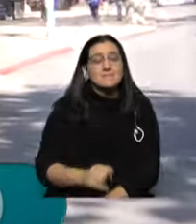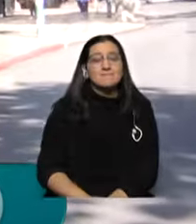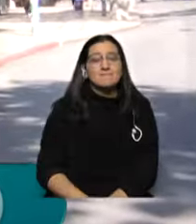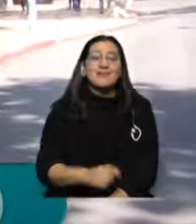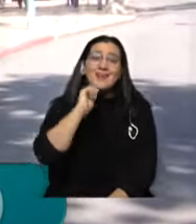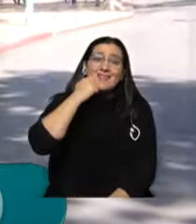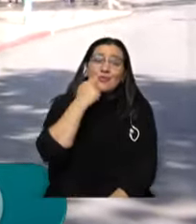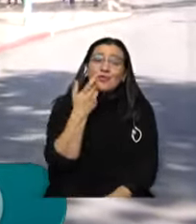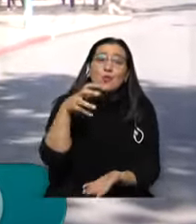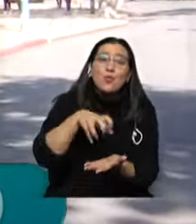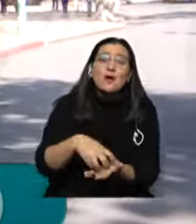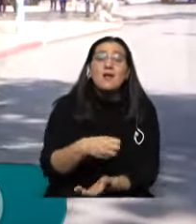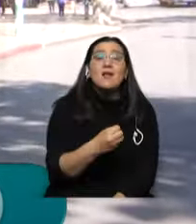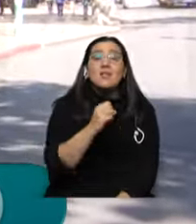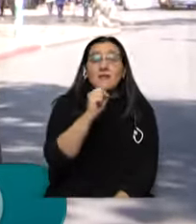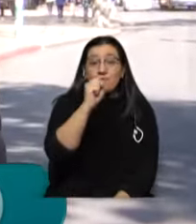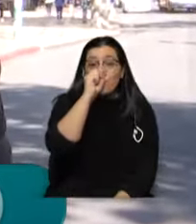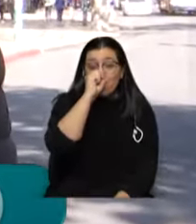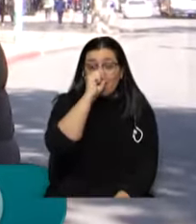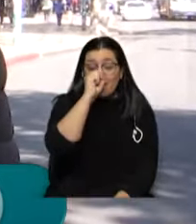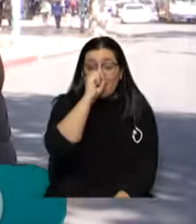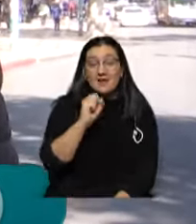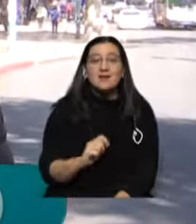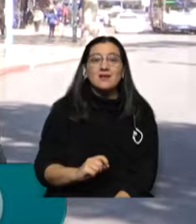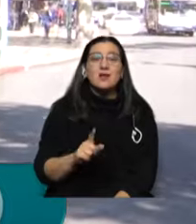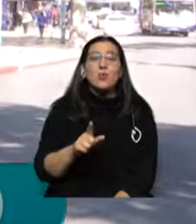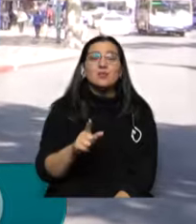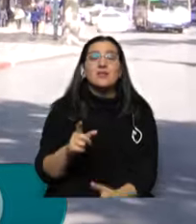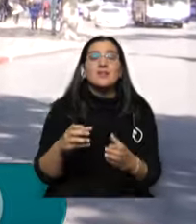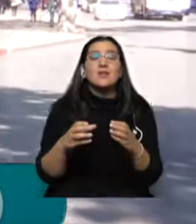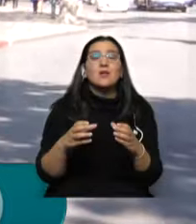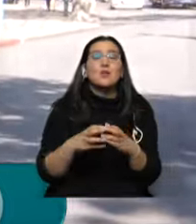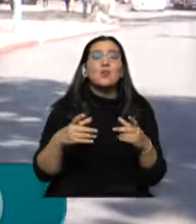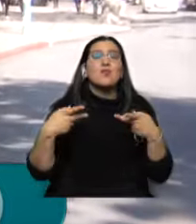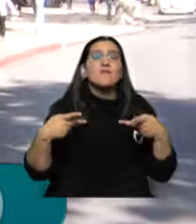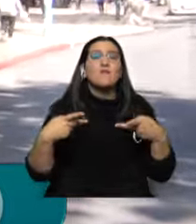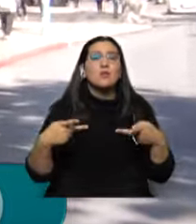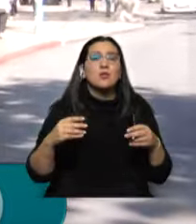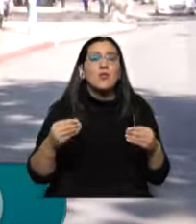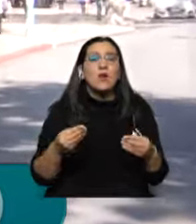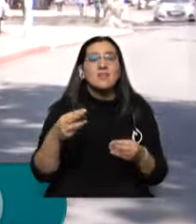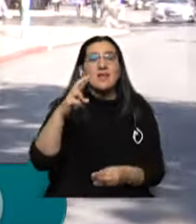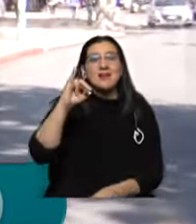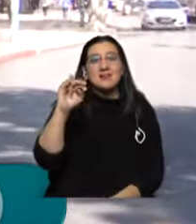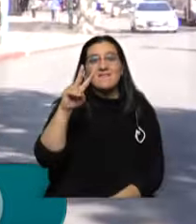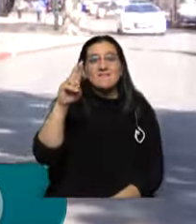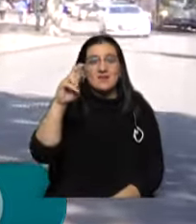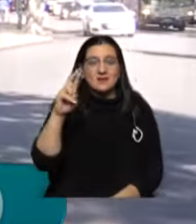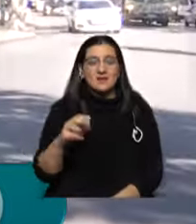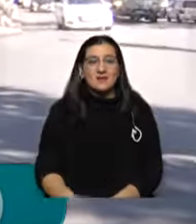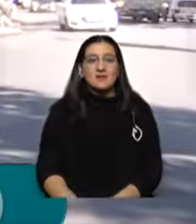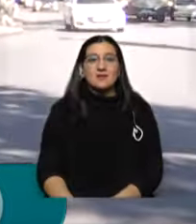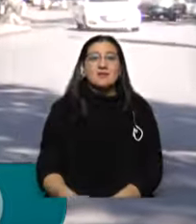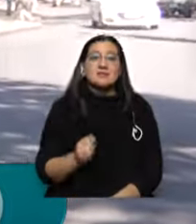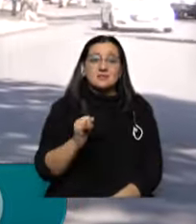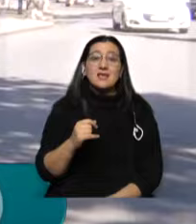Qué lindo, ¿de qué lugar es? De Florida. Qué bueno, Florida, hinchas de Quilmes, ¿de Florida o no? ¿De qué equipo de fútbol de Florida? De River. De River, hay